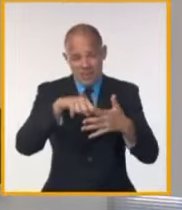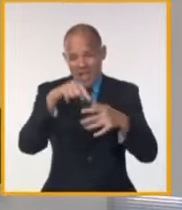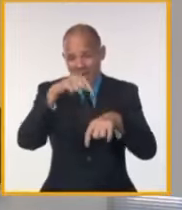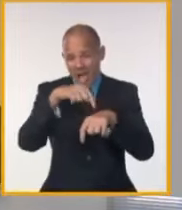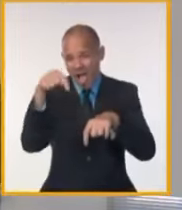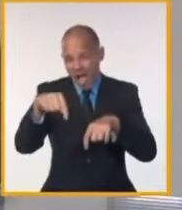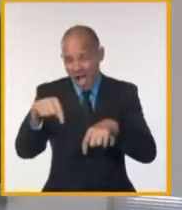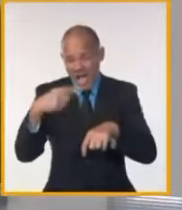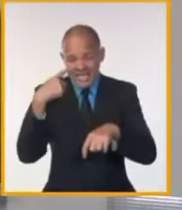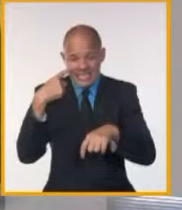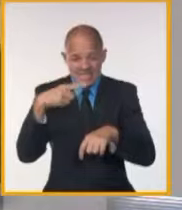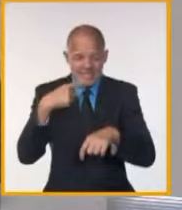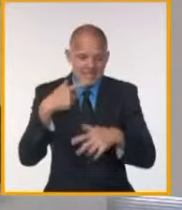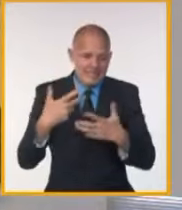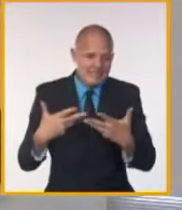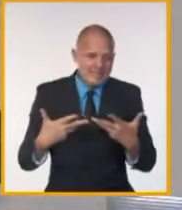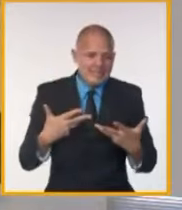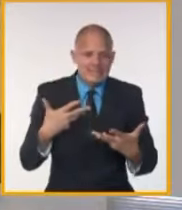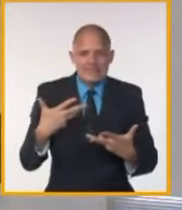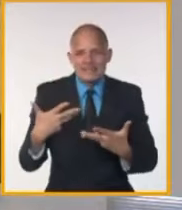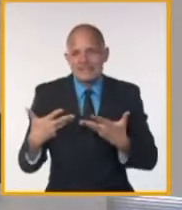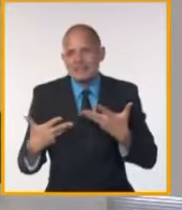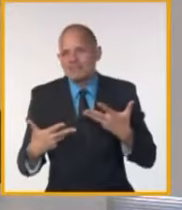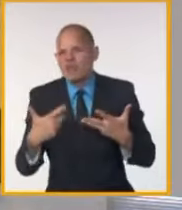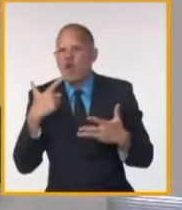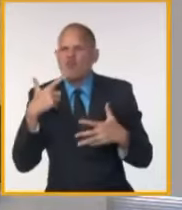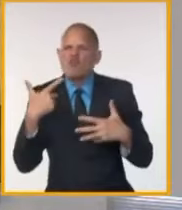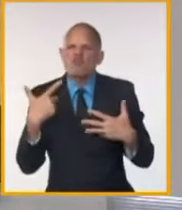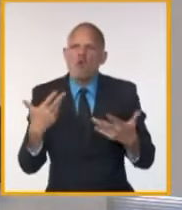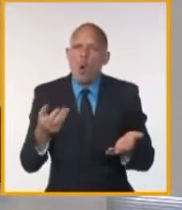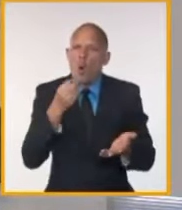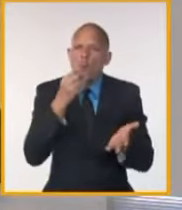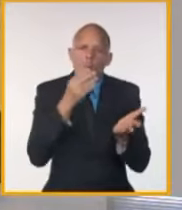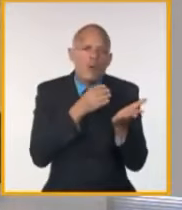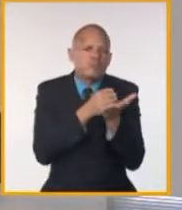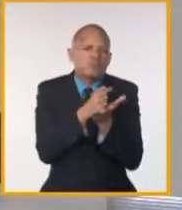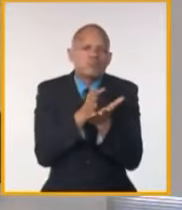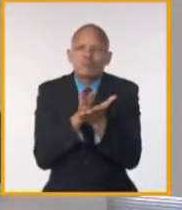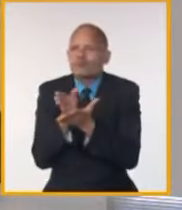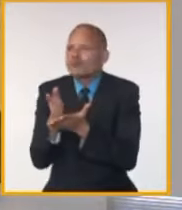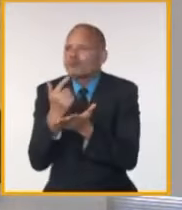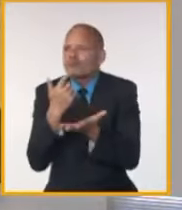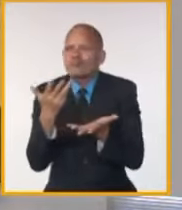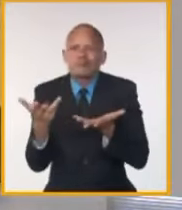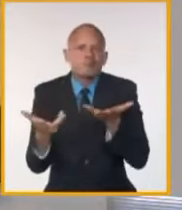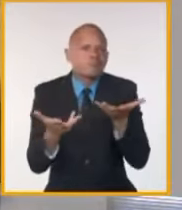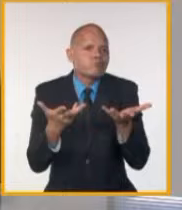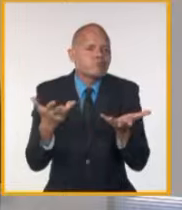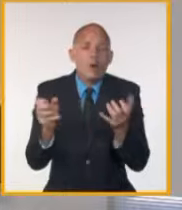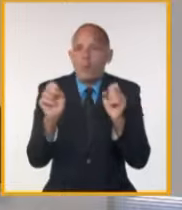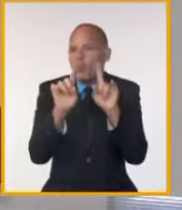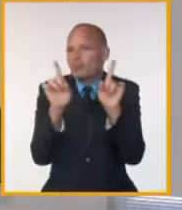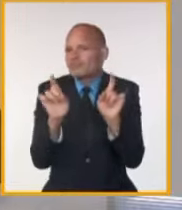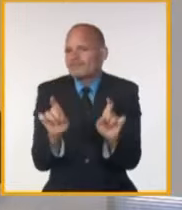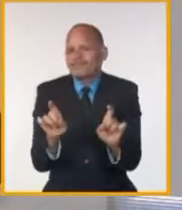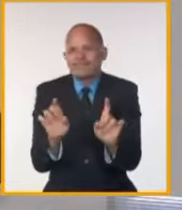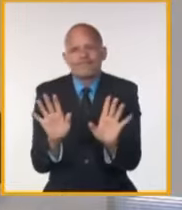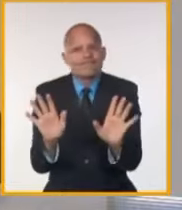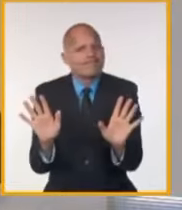desde el punto de vista de Hacia dónde van las tendencias políticas Cuáles podrán ser los próximos gobiernos